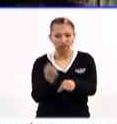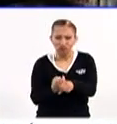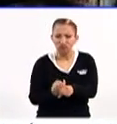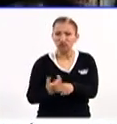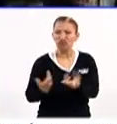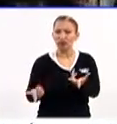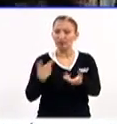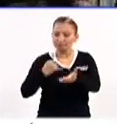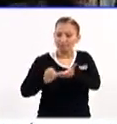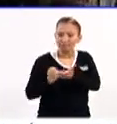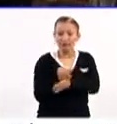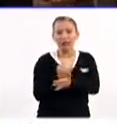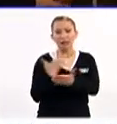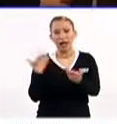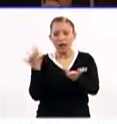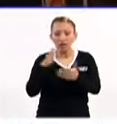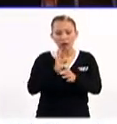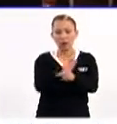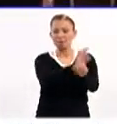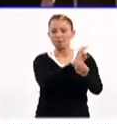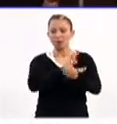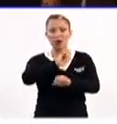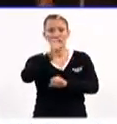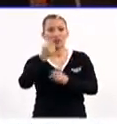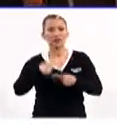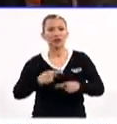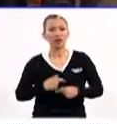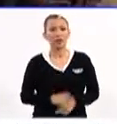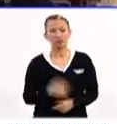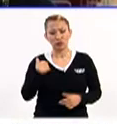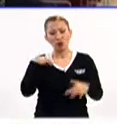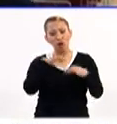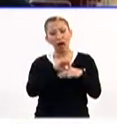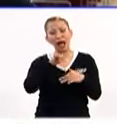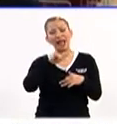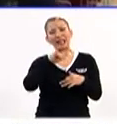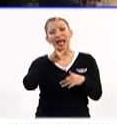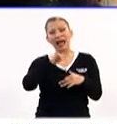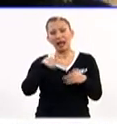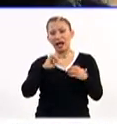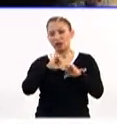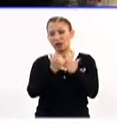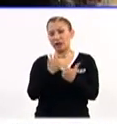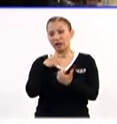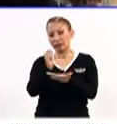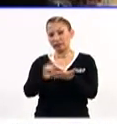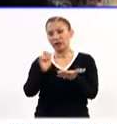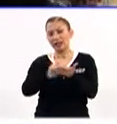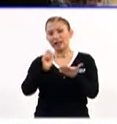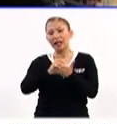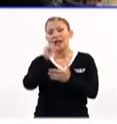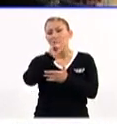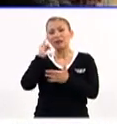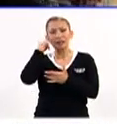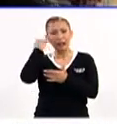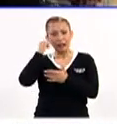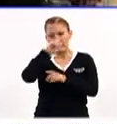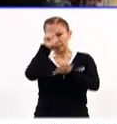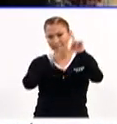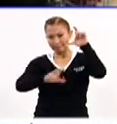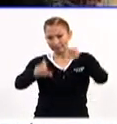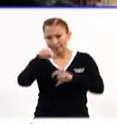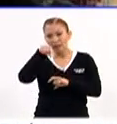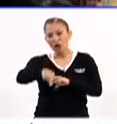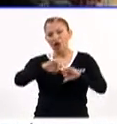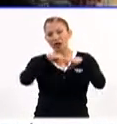firmes, decididos y dar sombra y proteger a los demás. Pertenezco a LIAC, que es la Asociación de Escritores en Lenguas Indígenas de México a nivel nacional, que